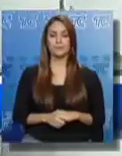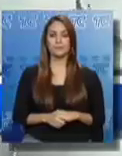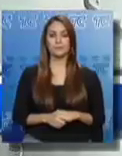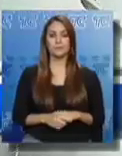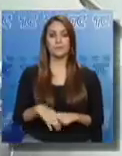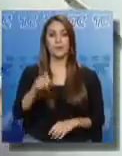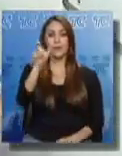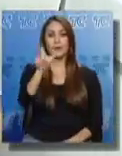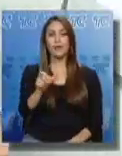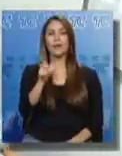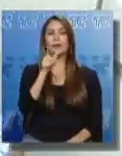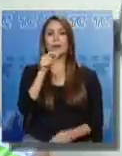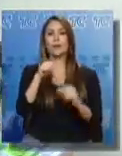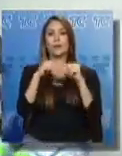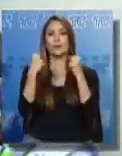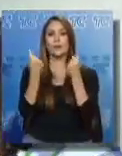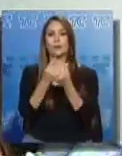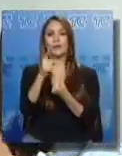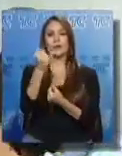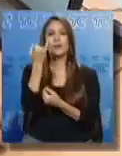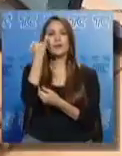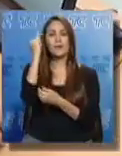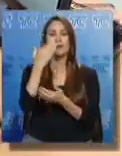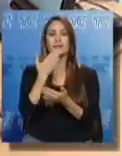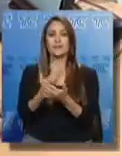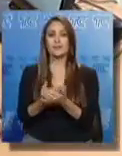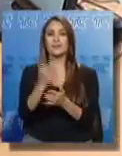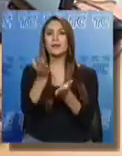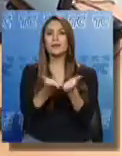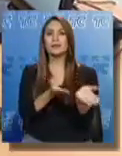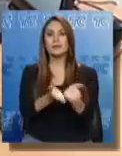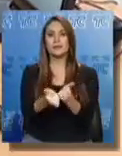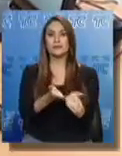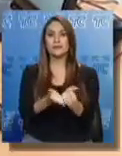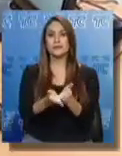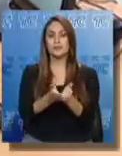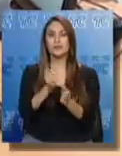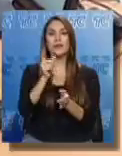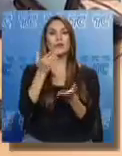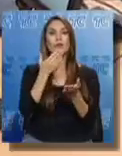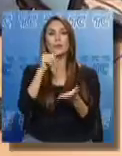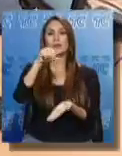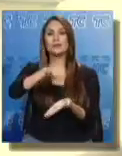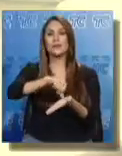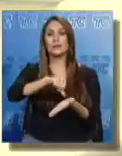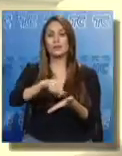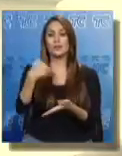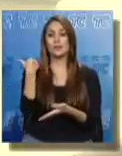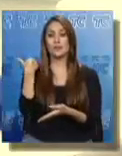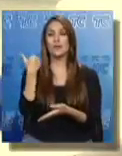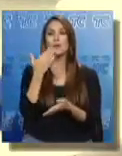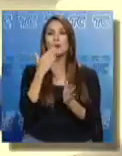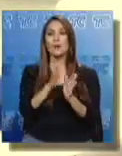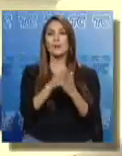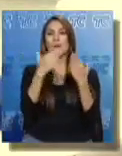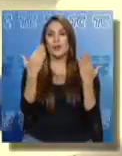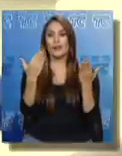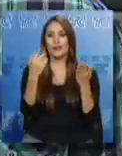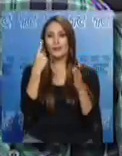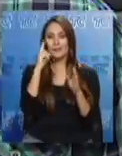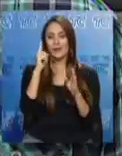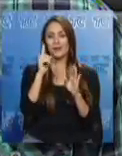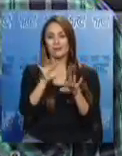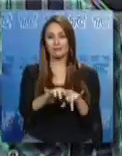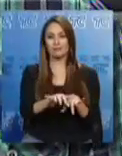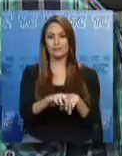Edison Goyes es parte de un grupo de emprendedores que, gracias a los servicios que brindan los infocentros, crearon un periódico digital. Nosotros utilizamos